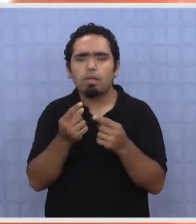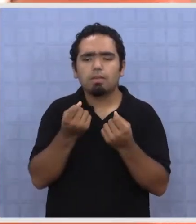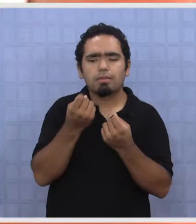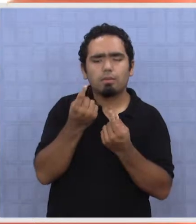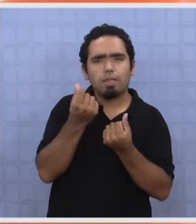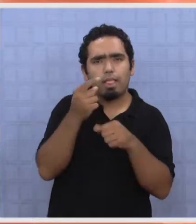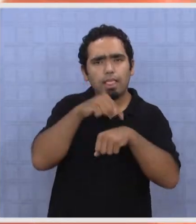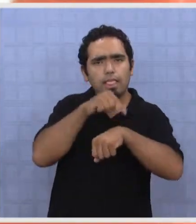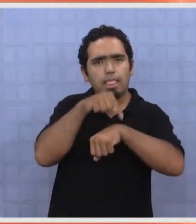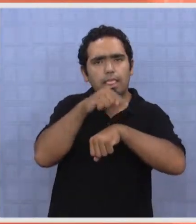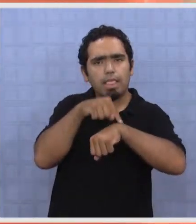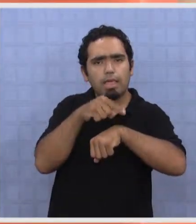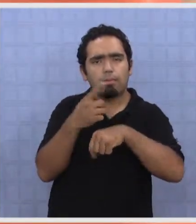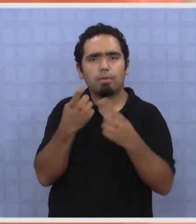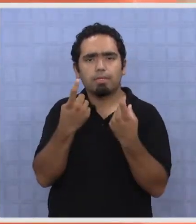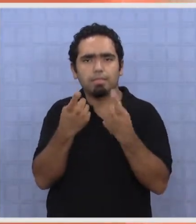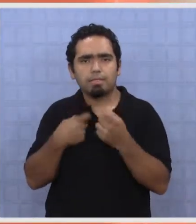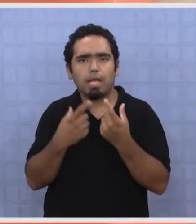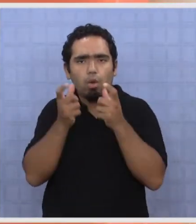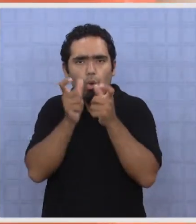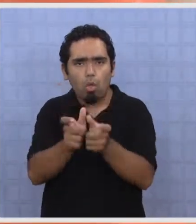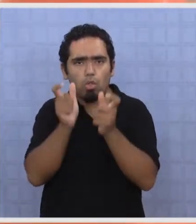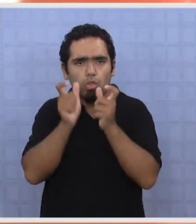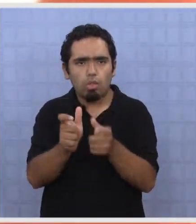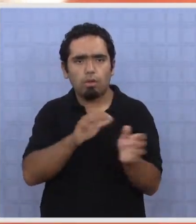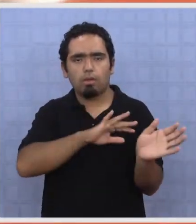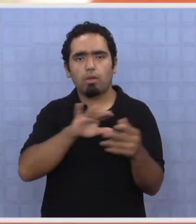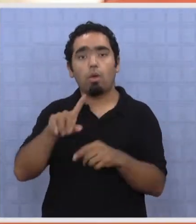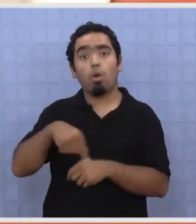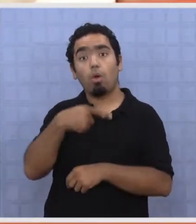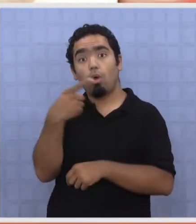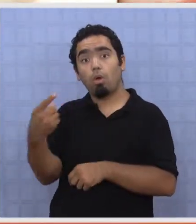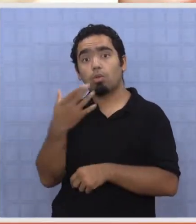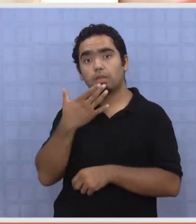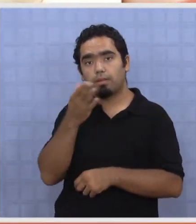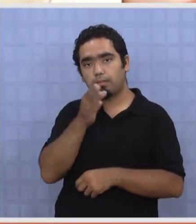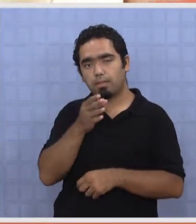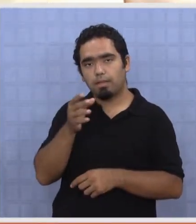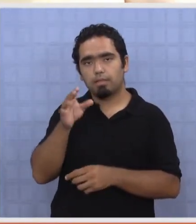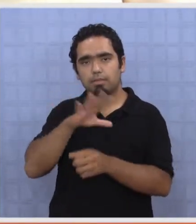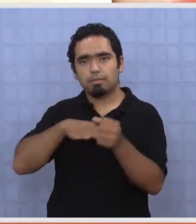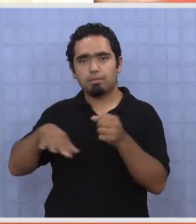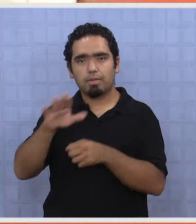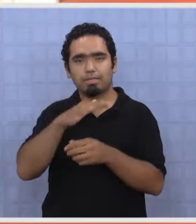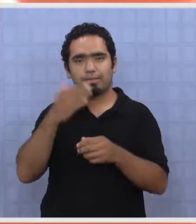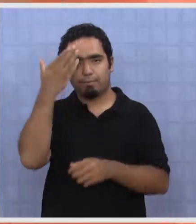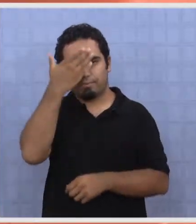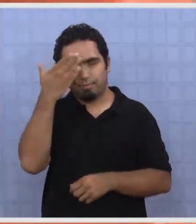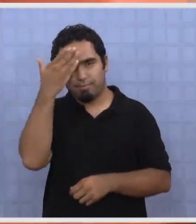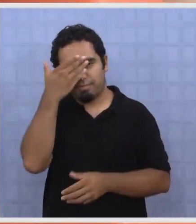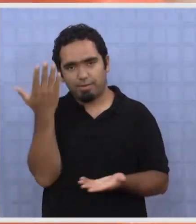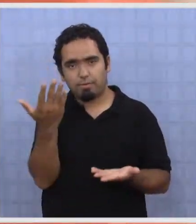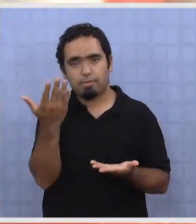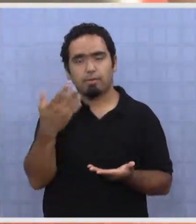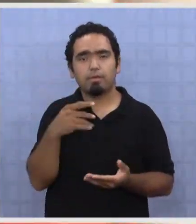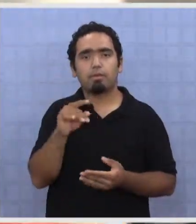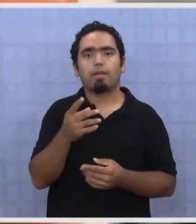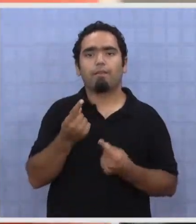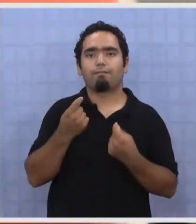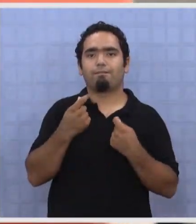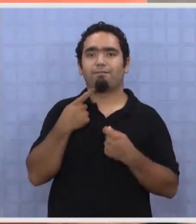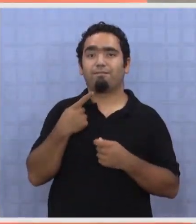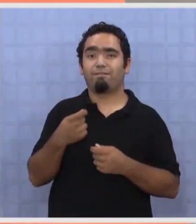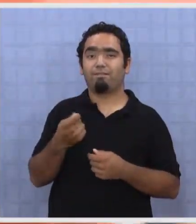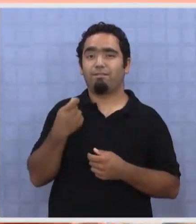es necesario controlarse. Otro impedimento y causa de preocupación entre los pacientes es sin duda el alto valor que hay